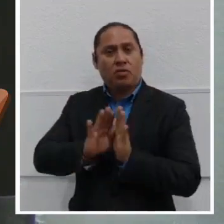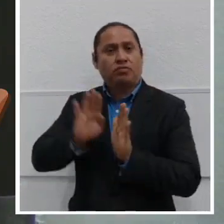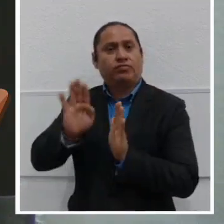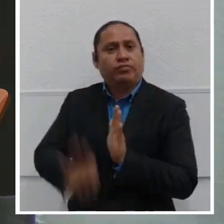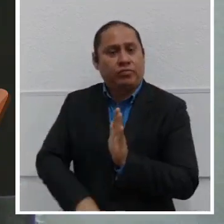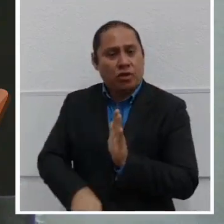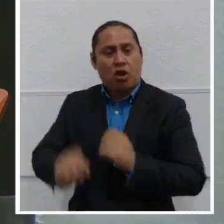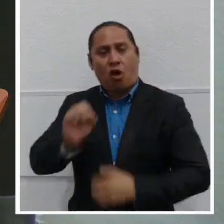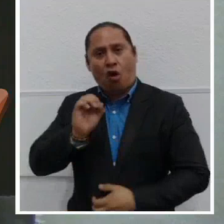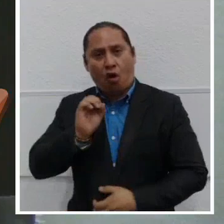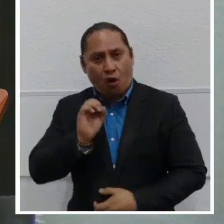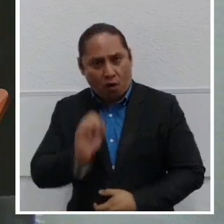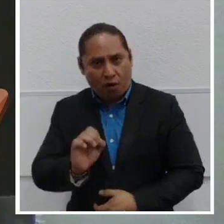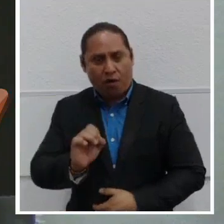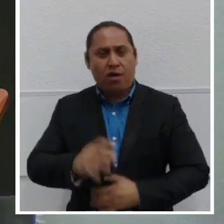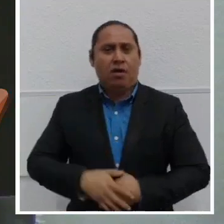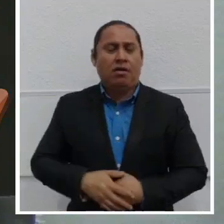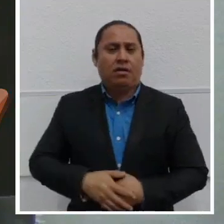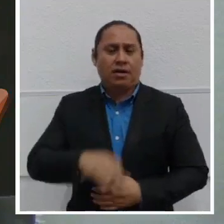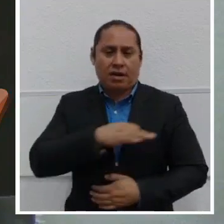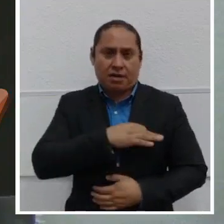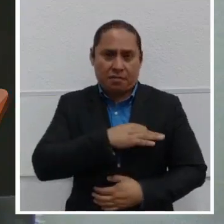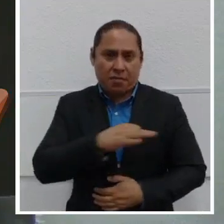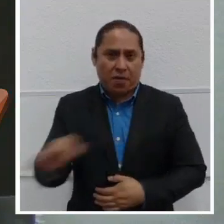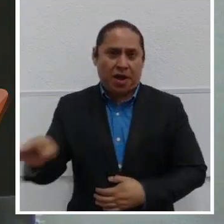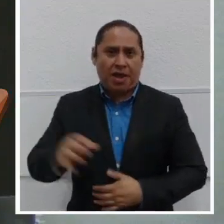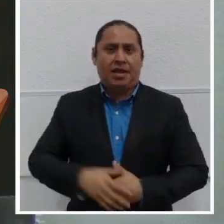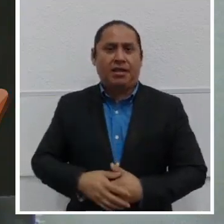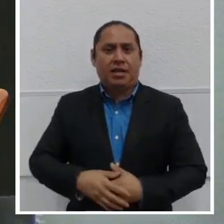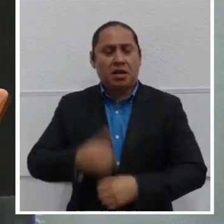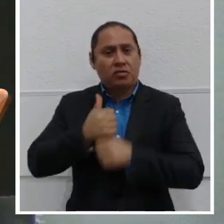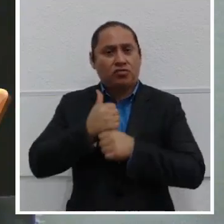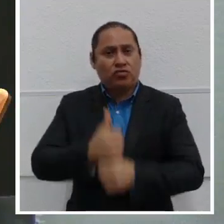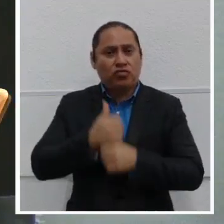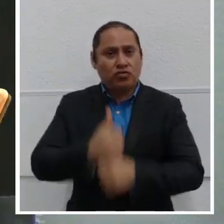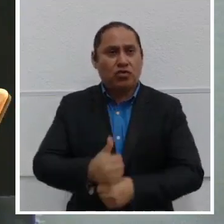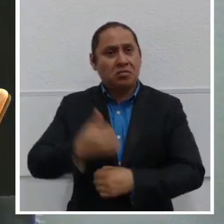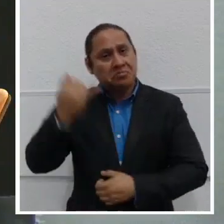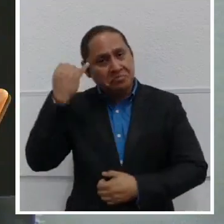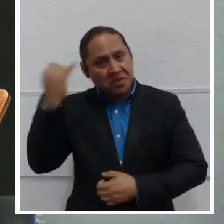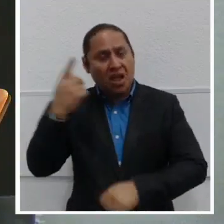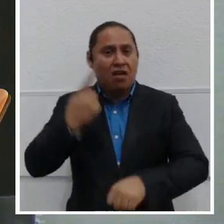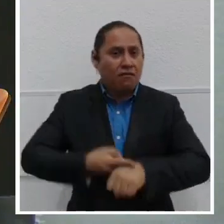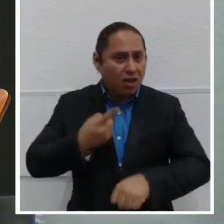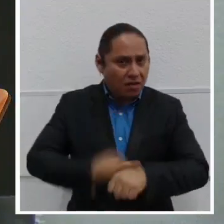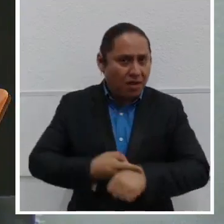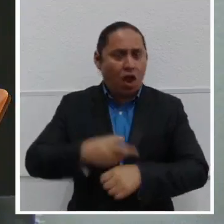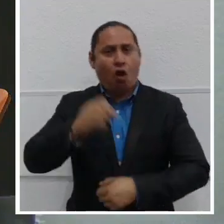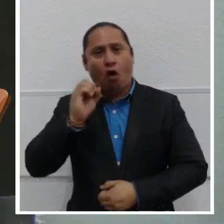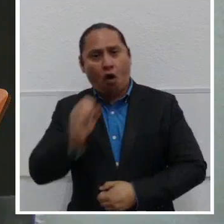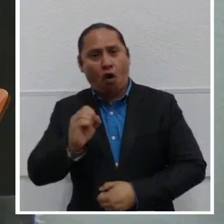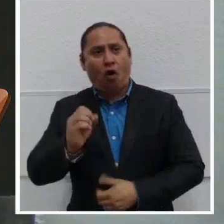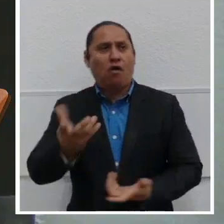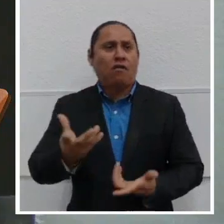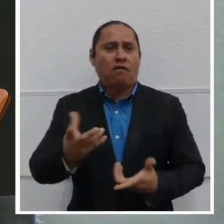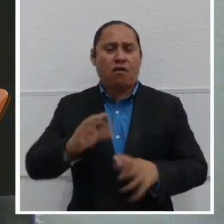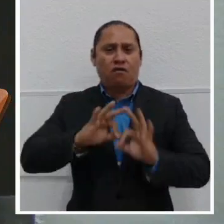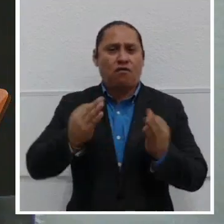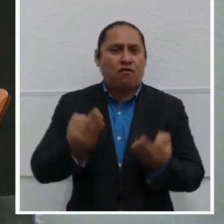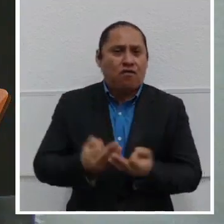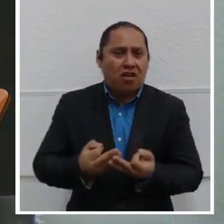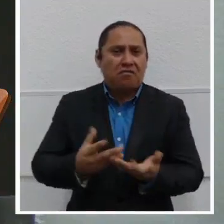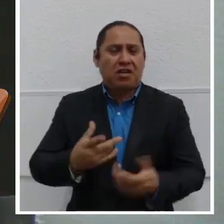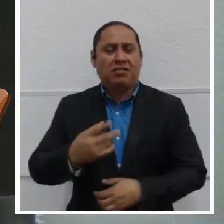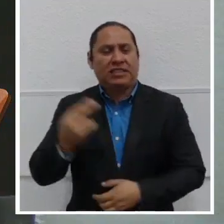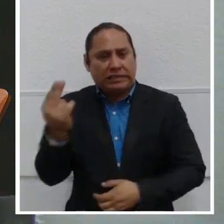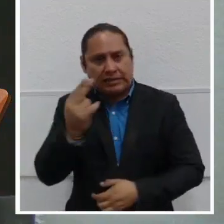o pueda determinarse que el producto sufre alteraciones genéticas o congénitas que den por